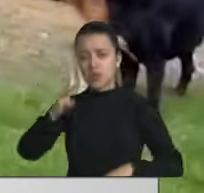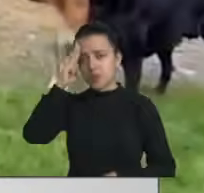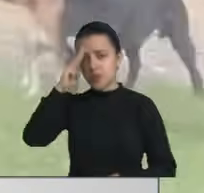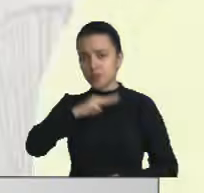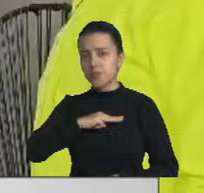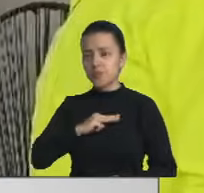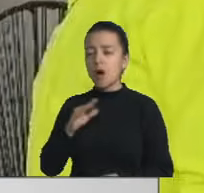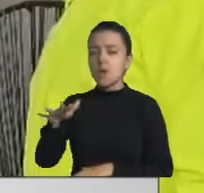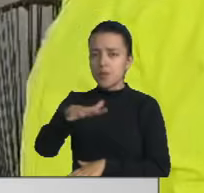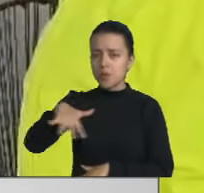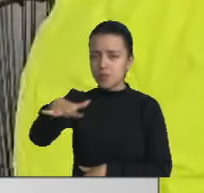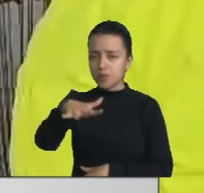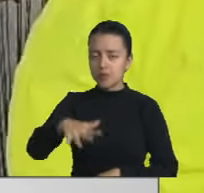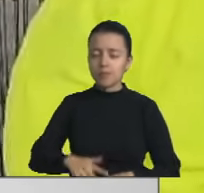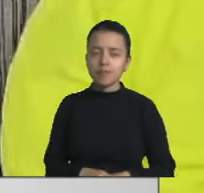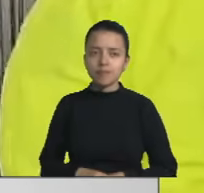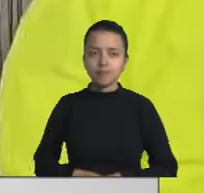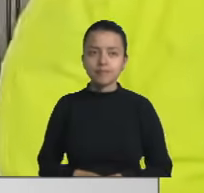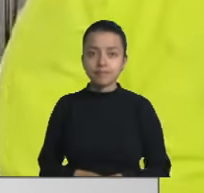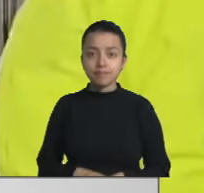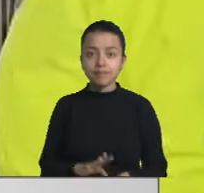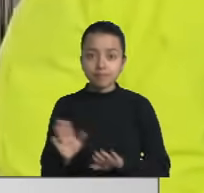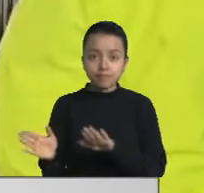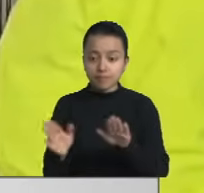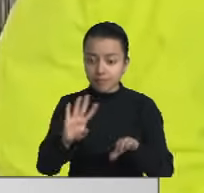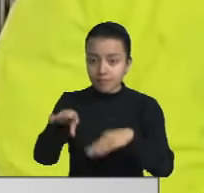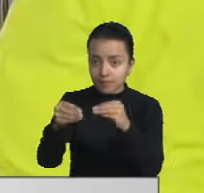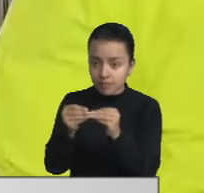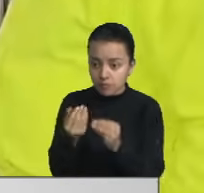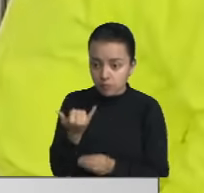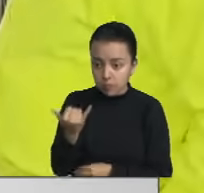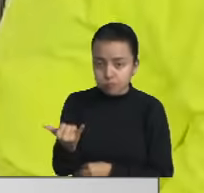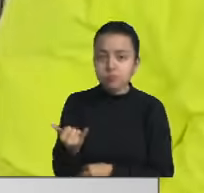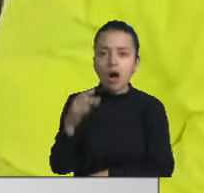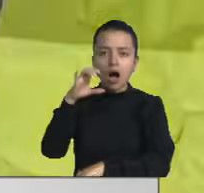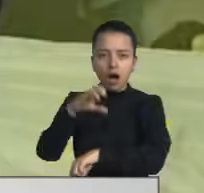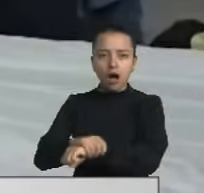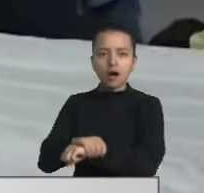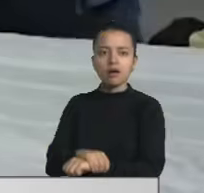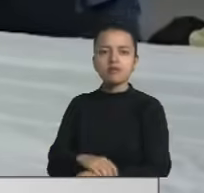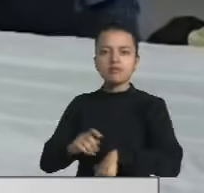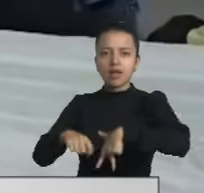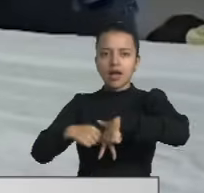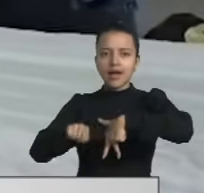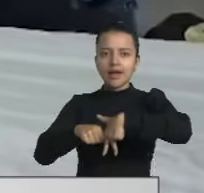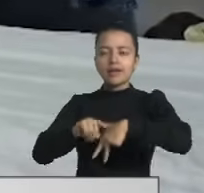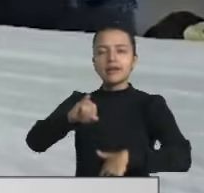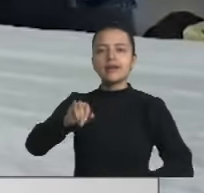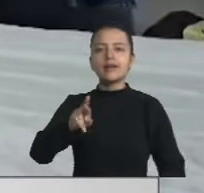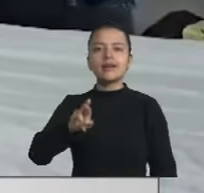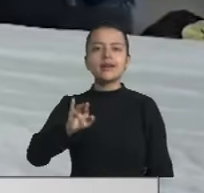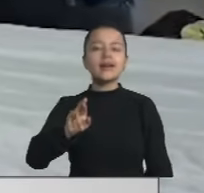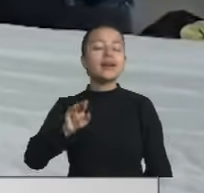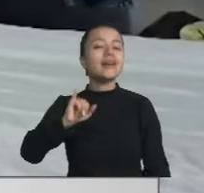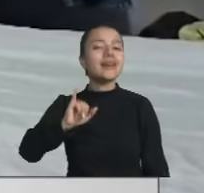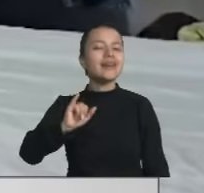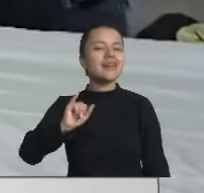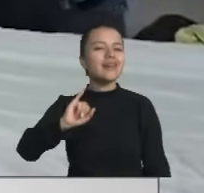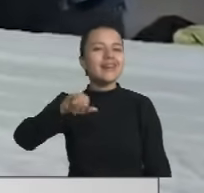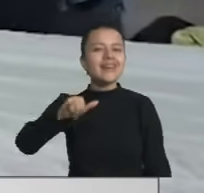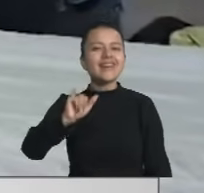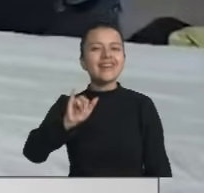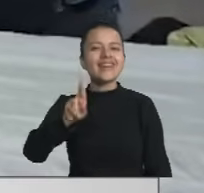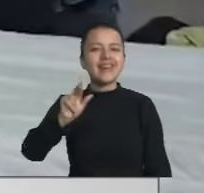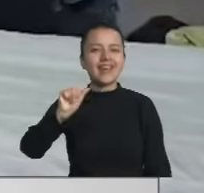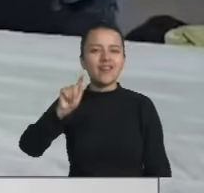de Vistahermosa. Además, las autoridades detuvieron a alias Jirafa, líder del Clan del Golfo, cuyas actividades delictivas se concentran en esta zona del país y